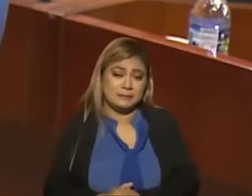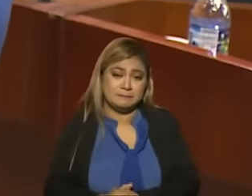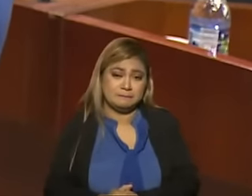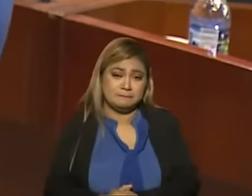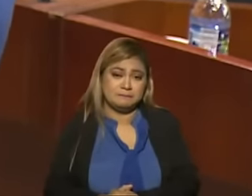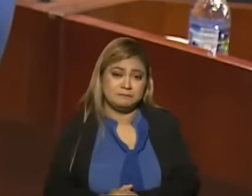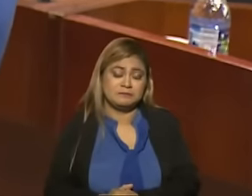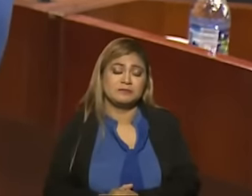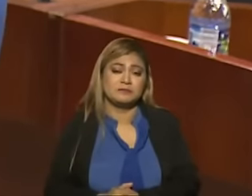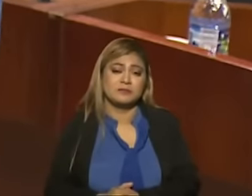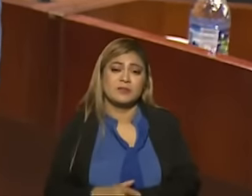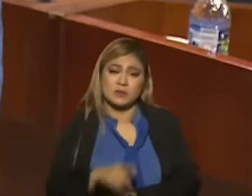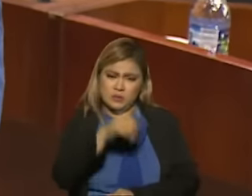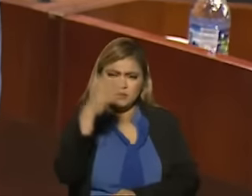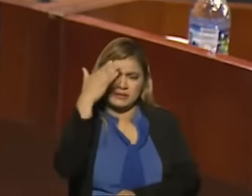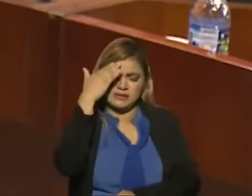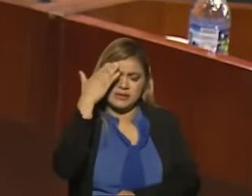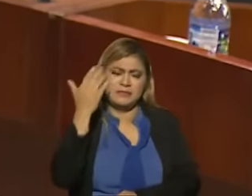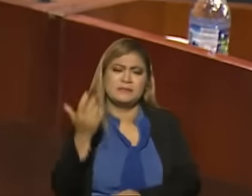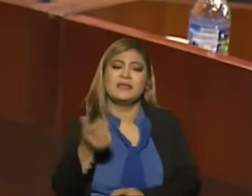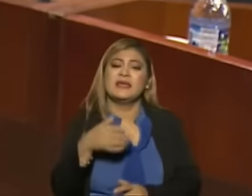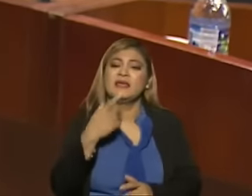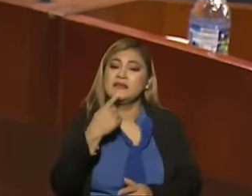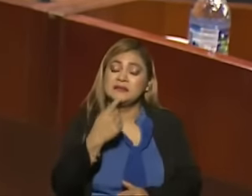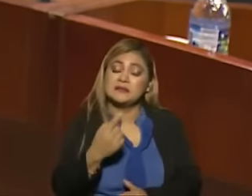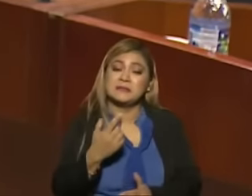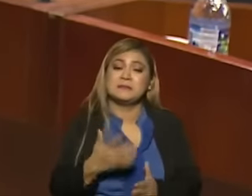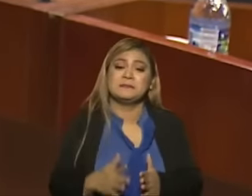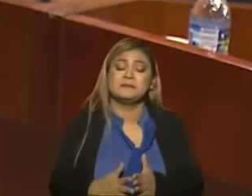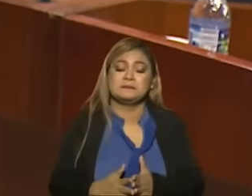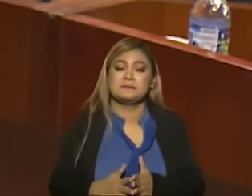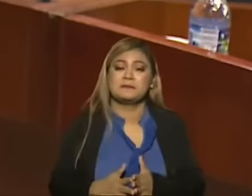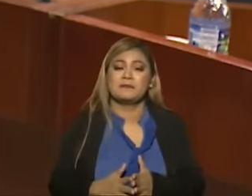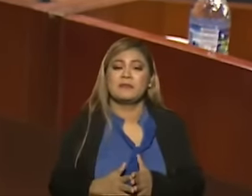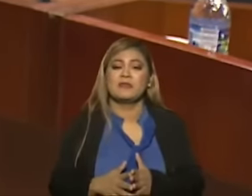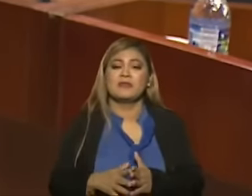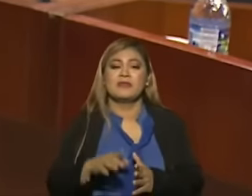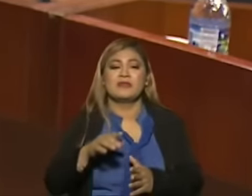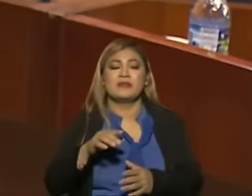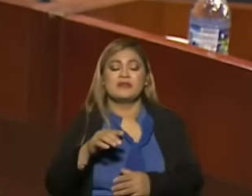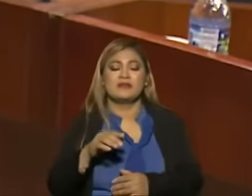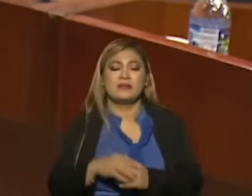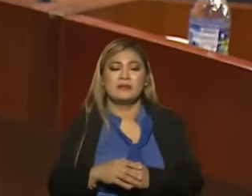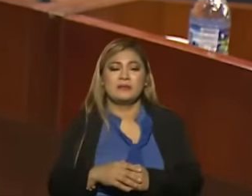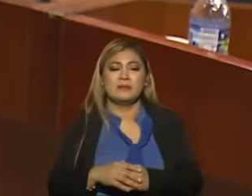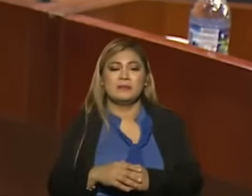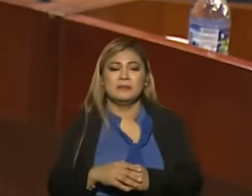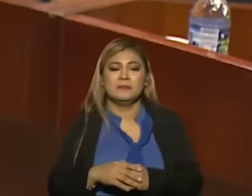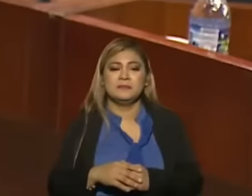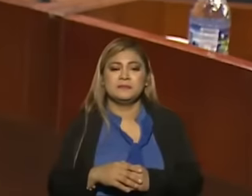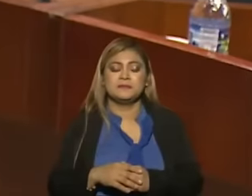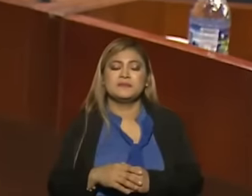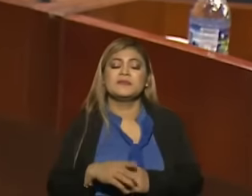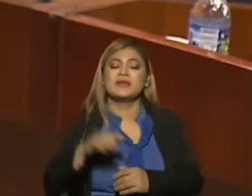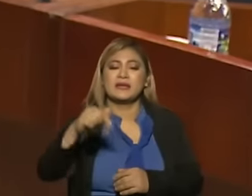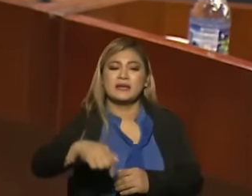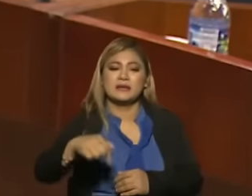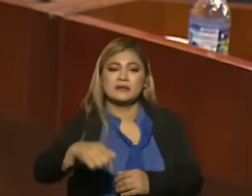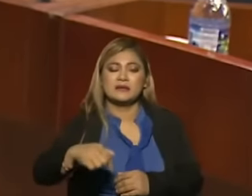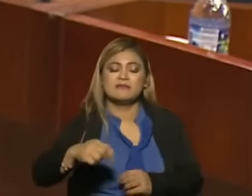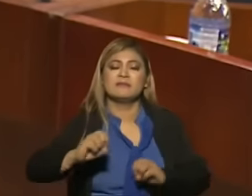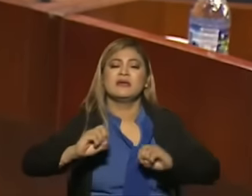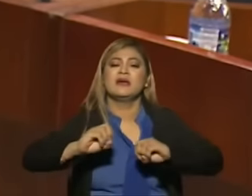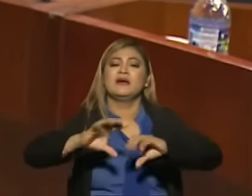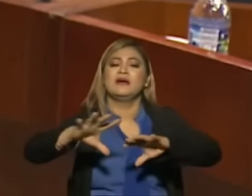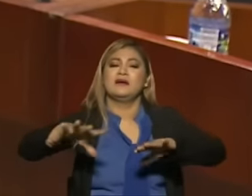como hoy sabemos, pero eran indiscutiblemente mejores que los tratados Haibuno-Varila. Esta asamblea está